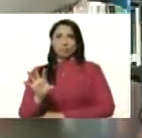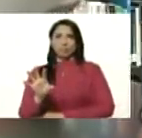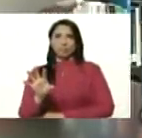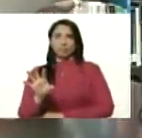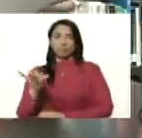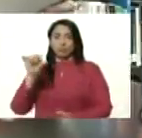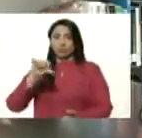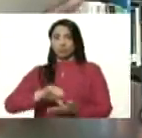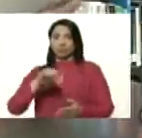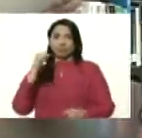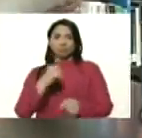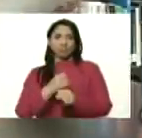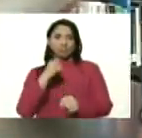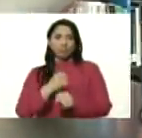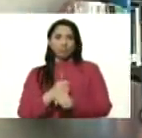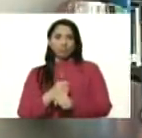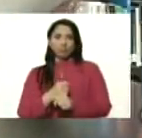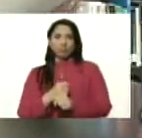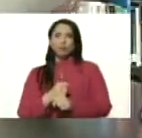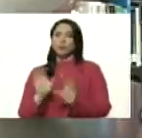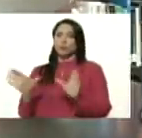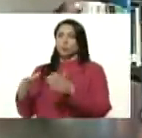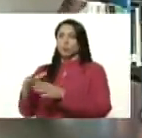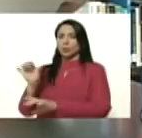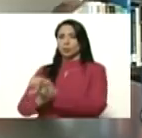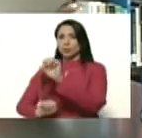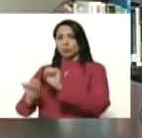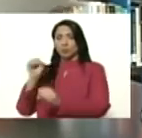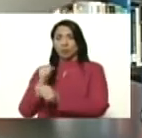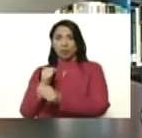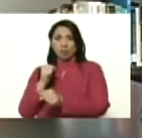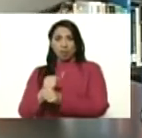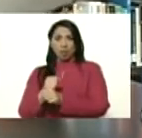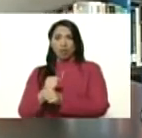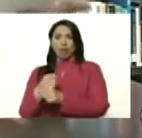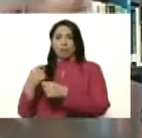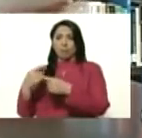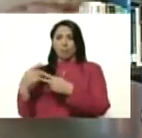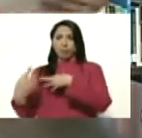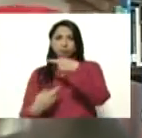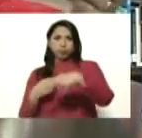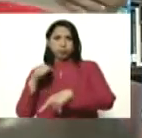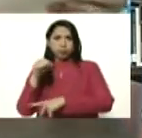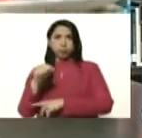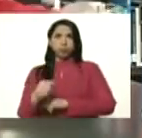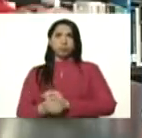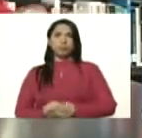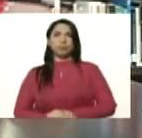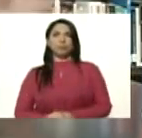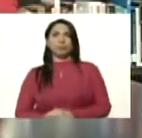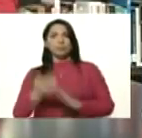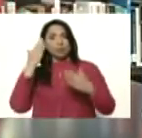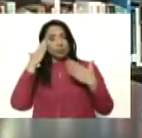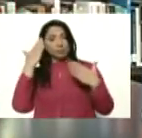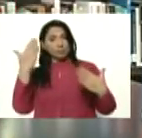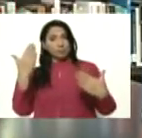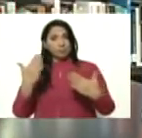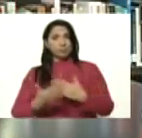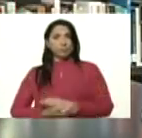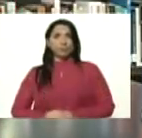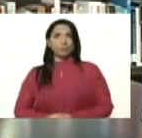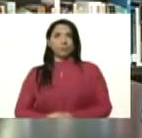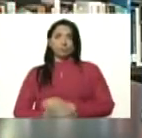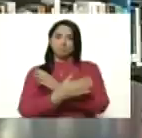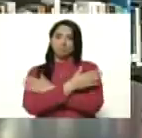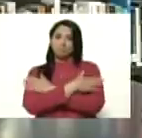centrales de trabajadores, corrientes sindicales clasistas y revolucionarias. Saludo, pues, mi